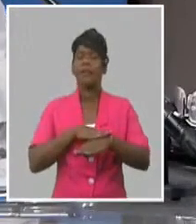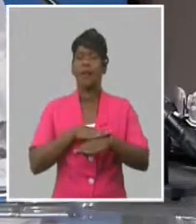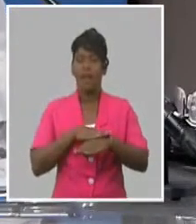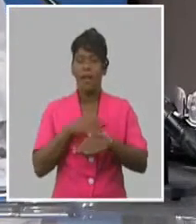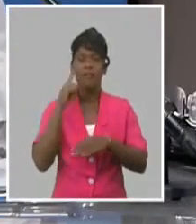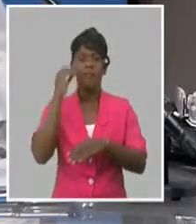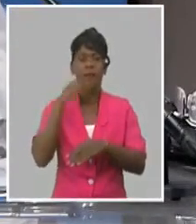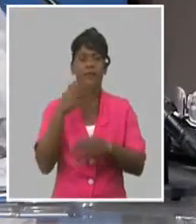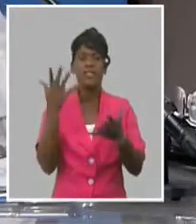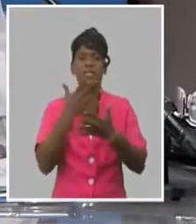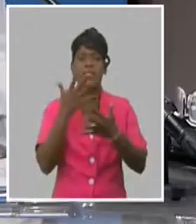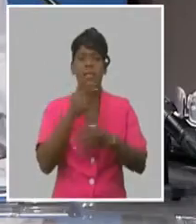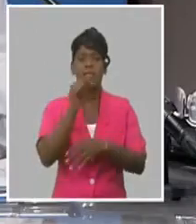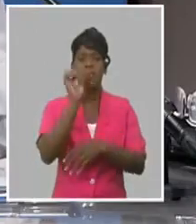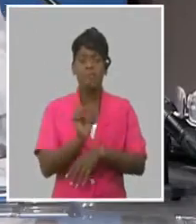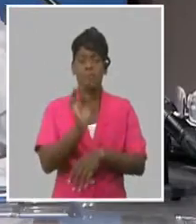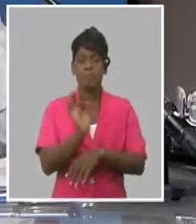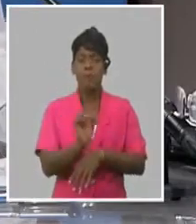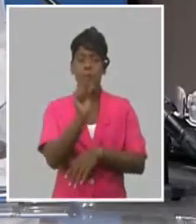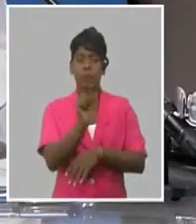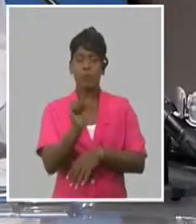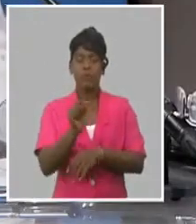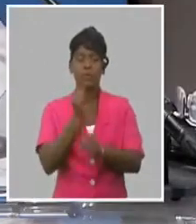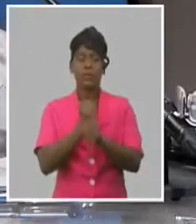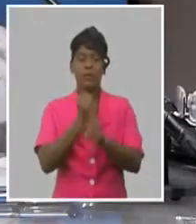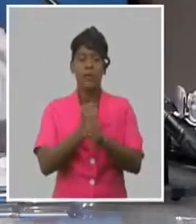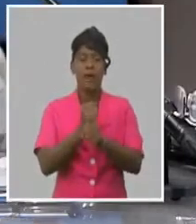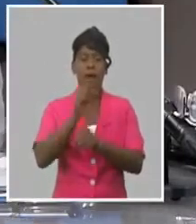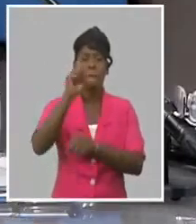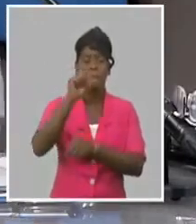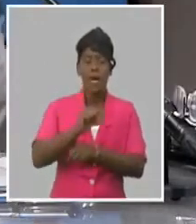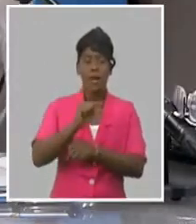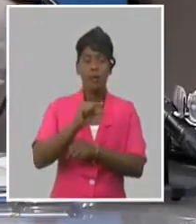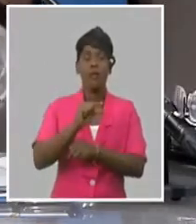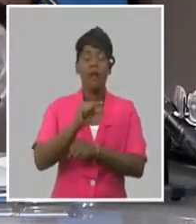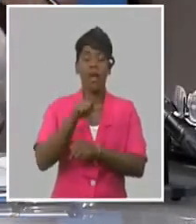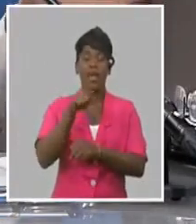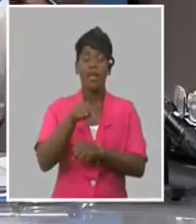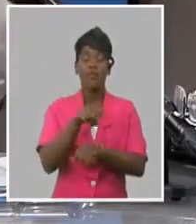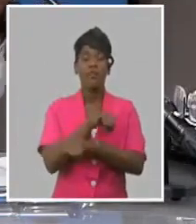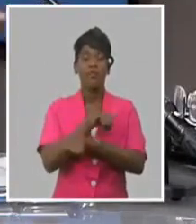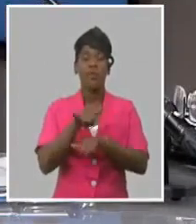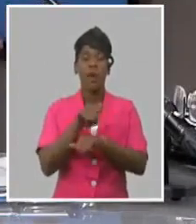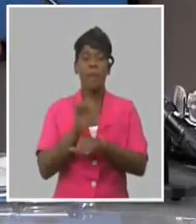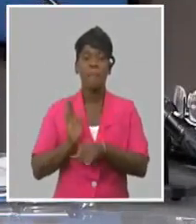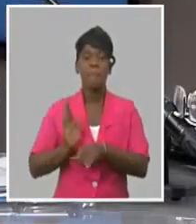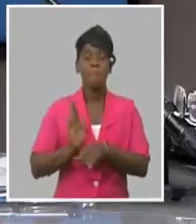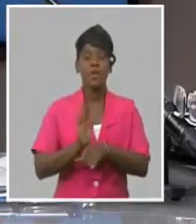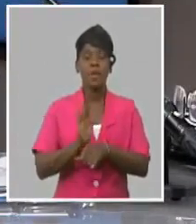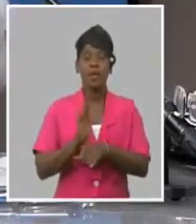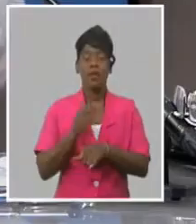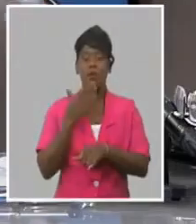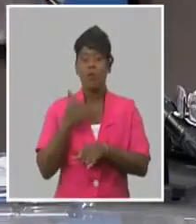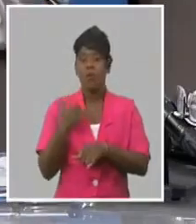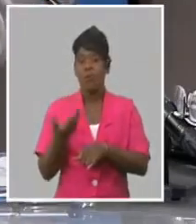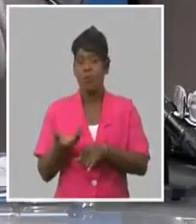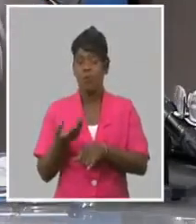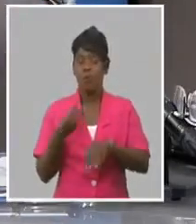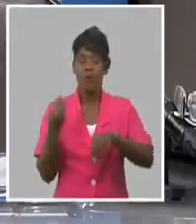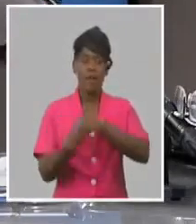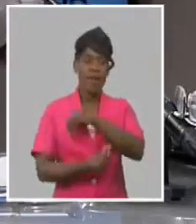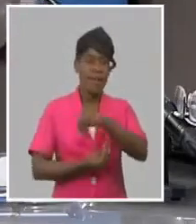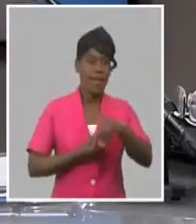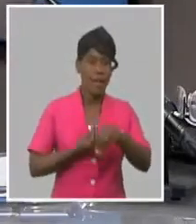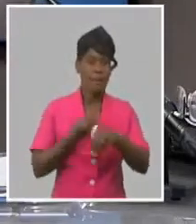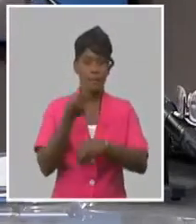con quitar una moneda, poner un tipo cambio, quitar subsidios, salarios, si al mismo tiempo queremos hacer una reforma salarial que lo